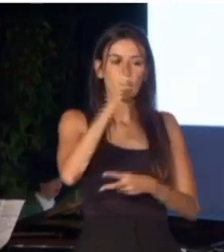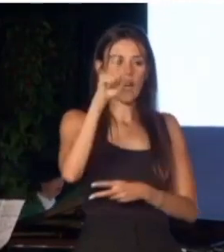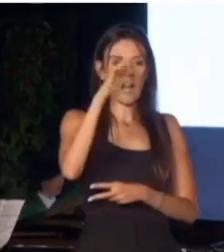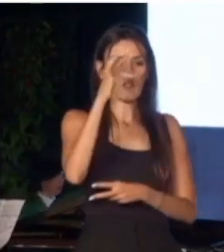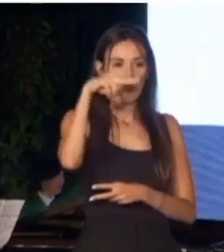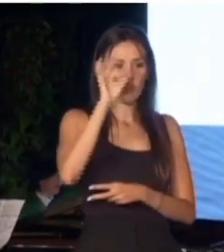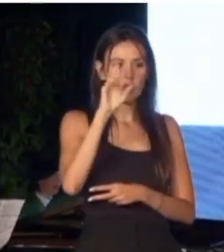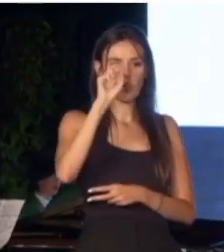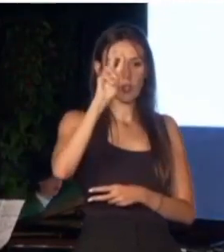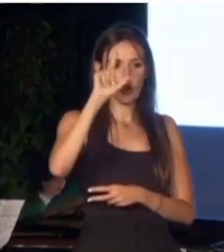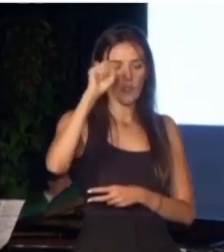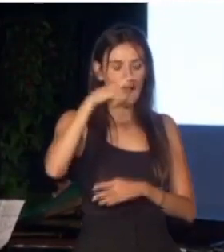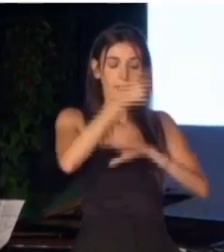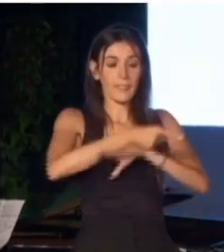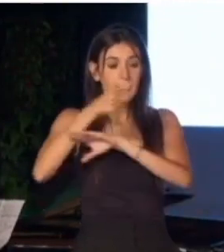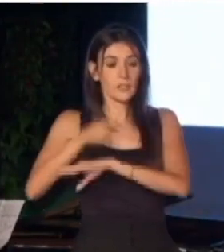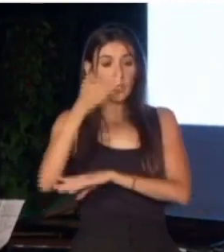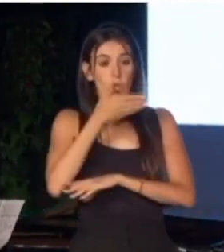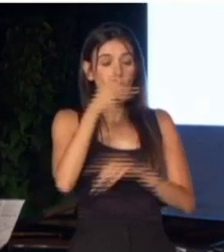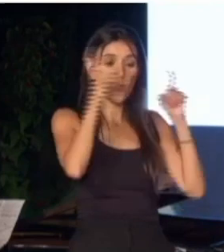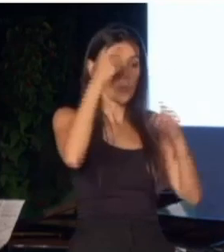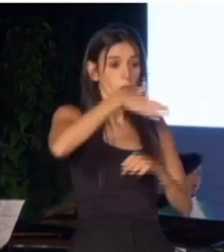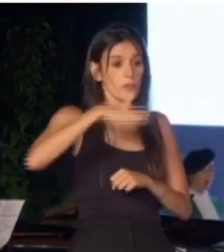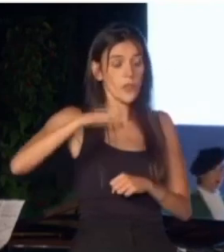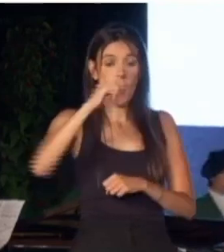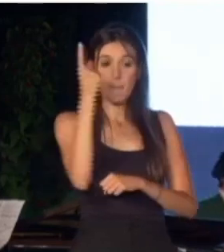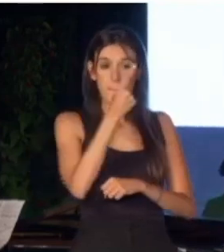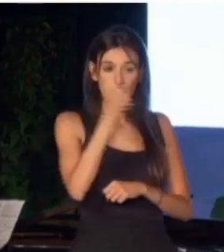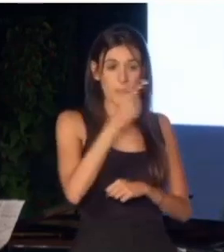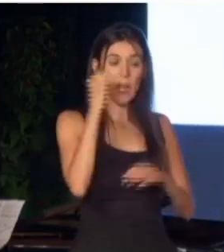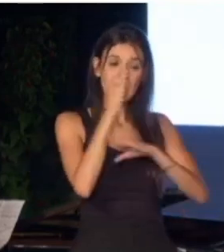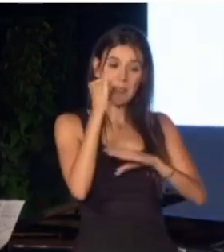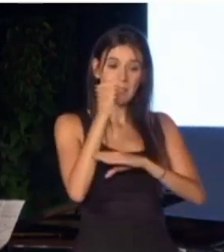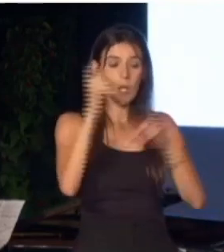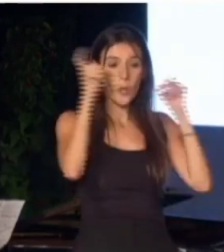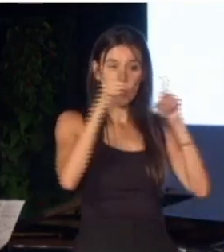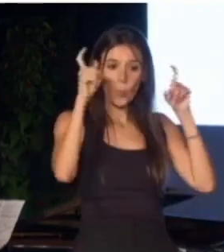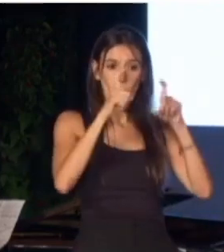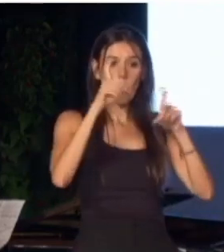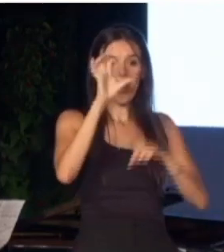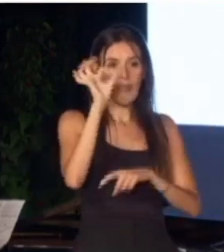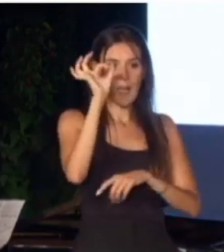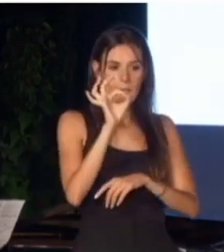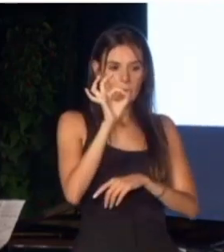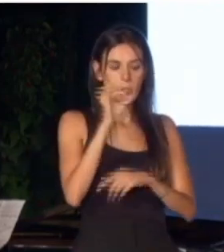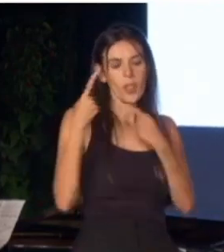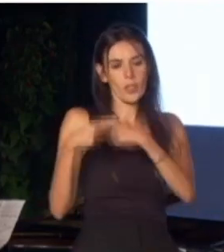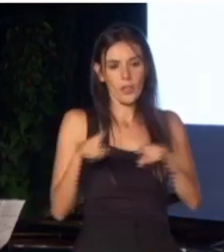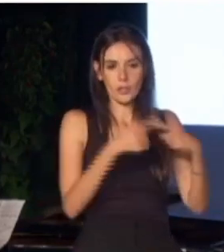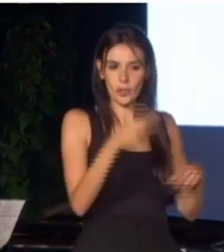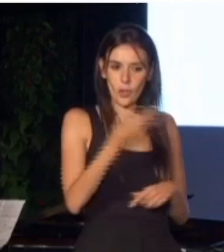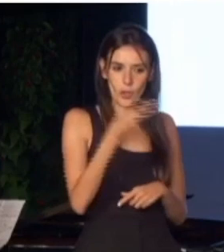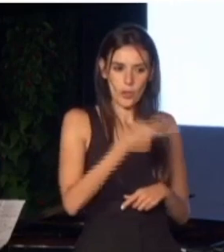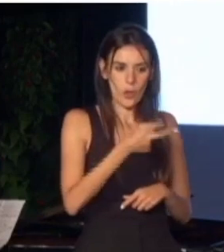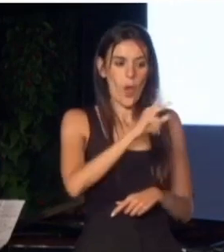Roldán Montes, directores de Colegio de Educación Infantil y Primaria e Instituto de Enseñanza Secundaria, respectivamente.